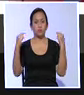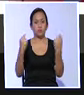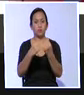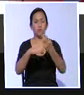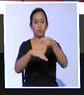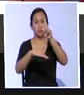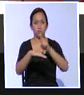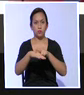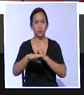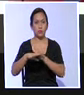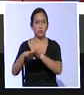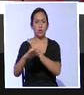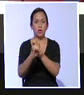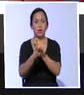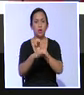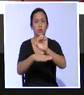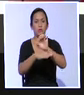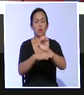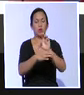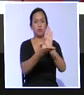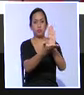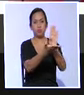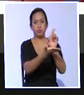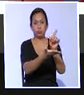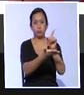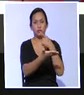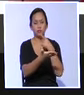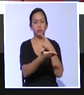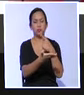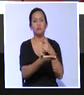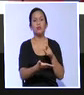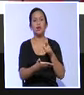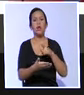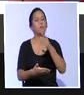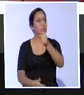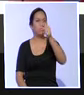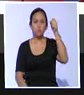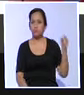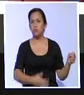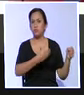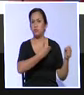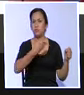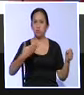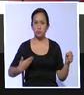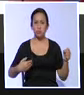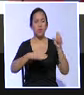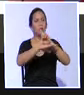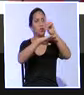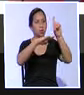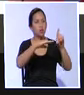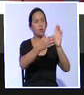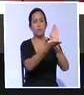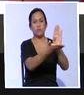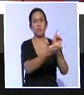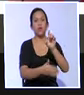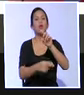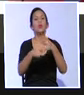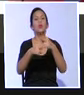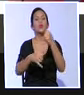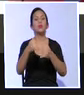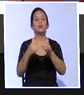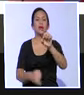de defensa del instituto ecuatoriano de seguridad social insiste en la destitución del presidente del consejo directivo del iess richard espinoza